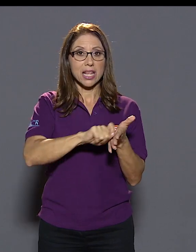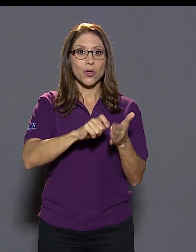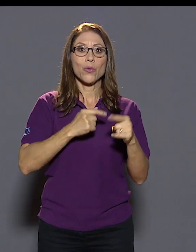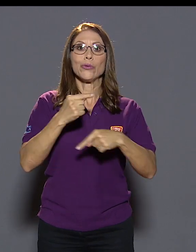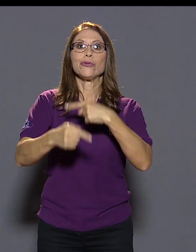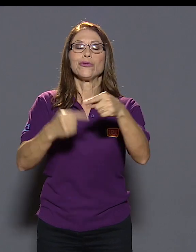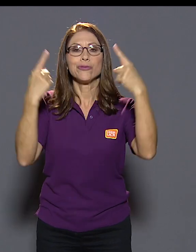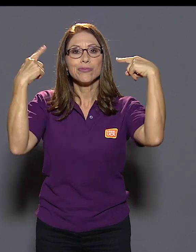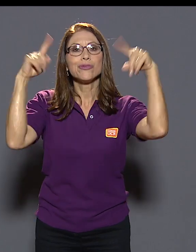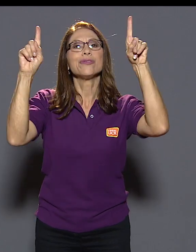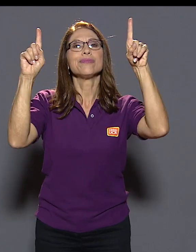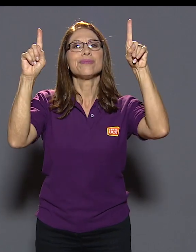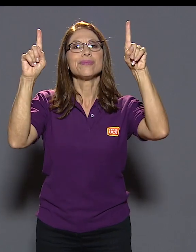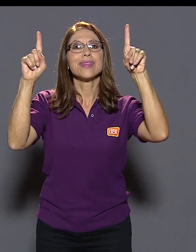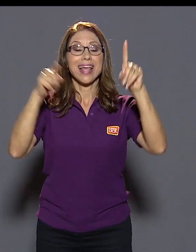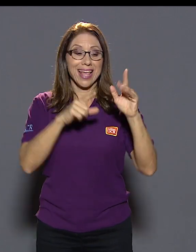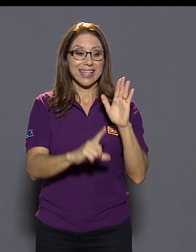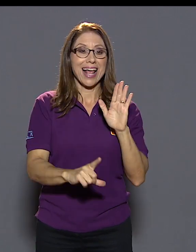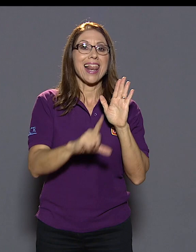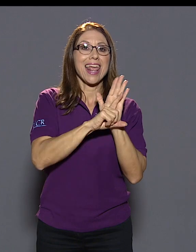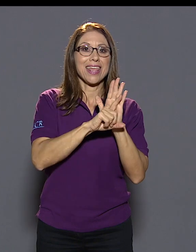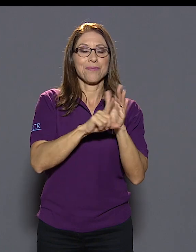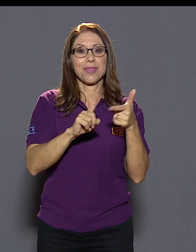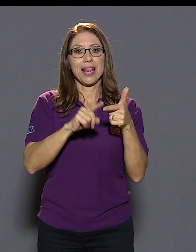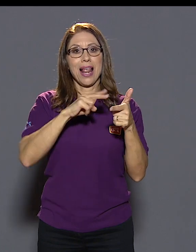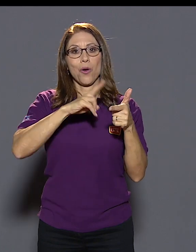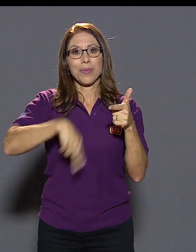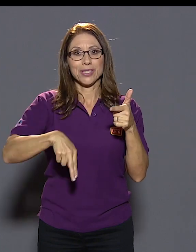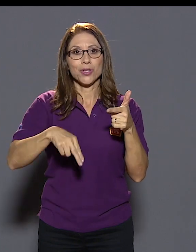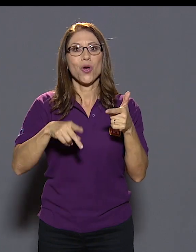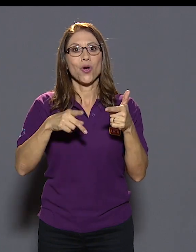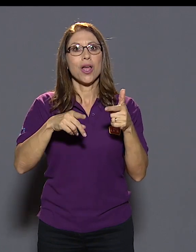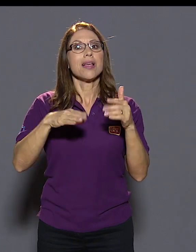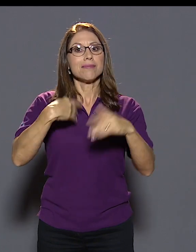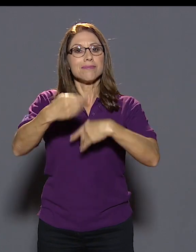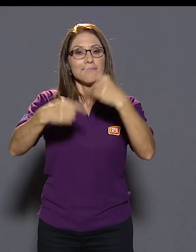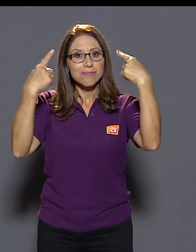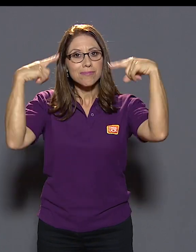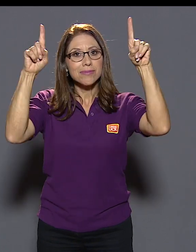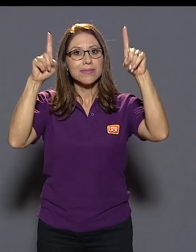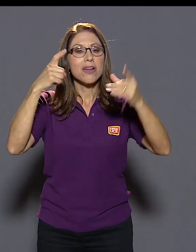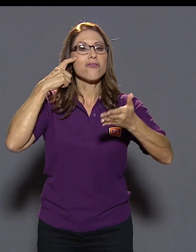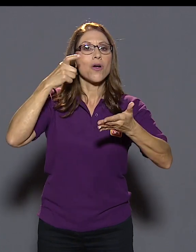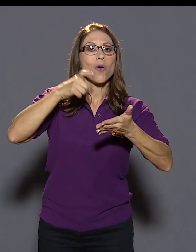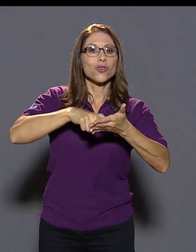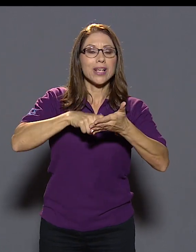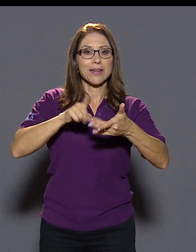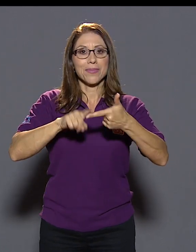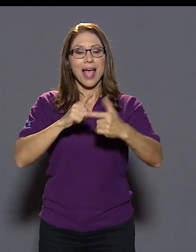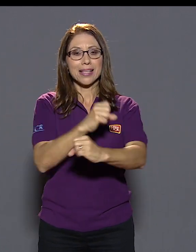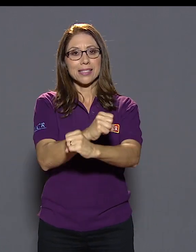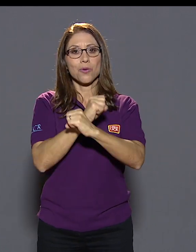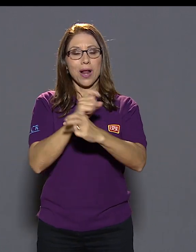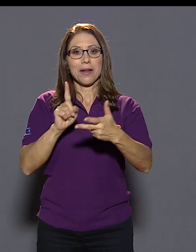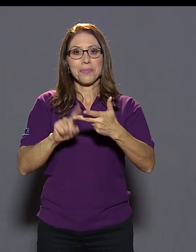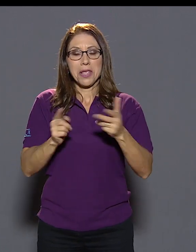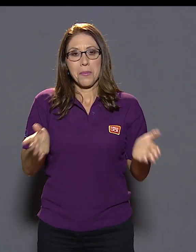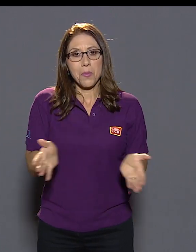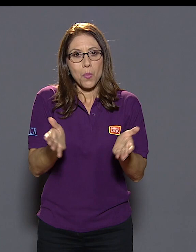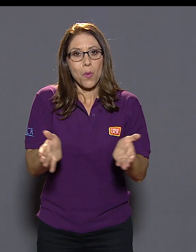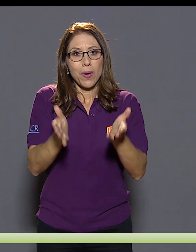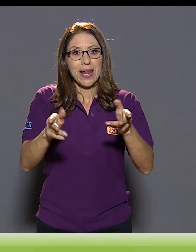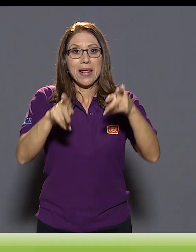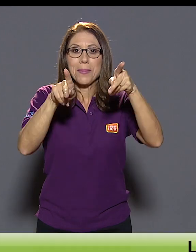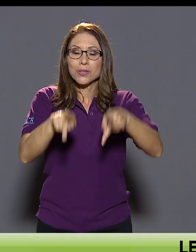se cumpla el fin último de la ley de autonomía y de la convención, y es primero reconocer, asegurar y promover que las personas